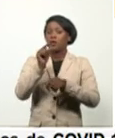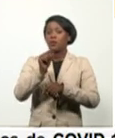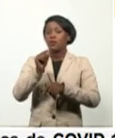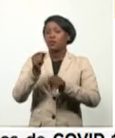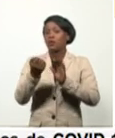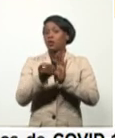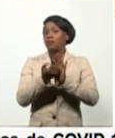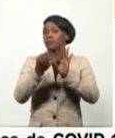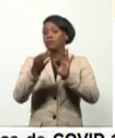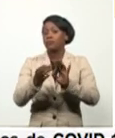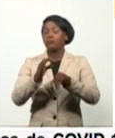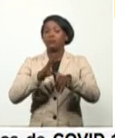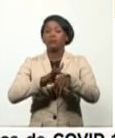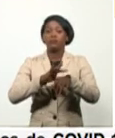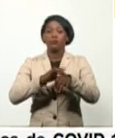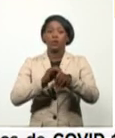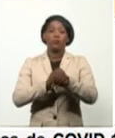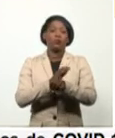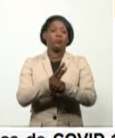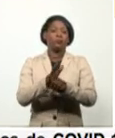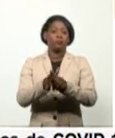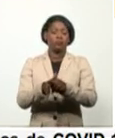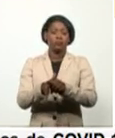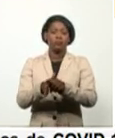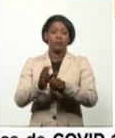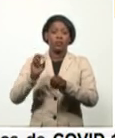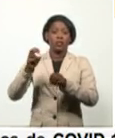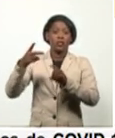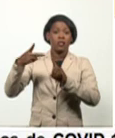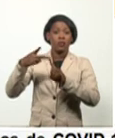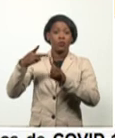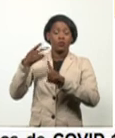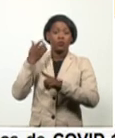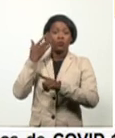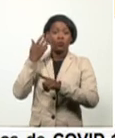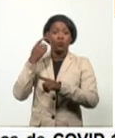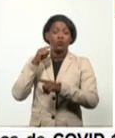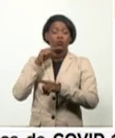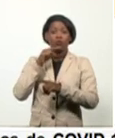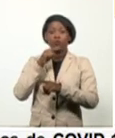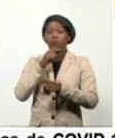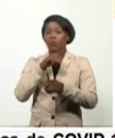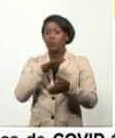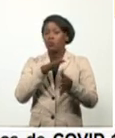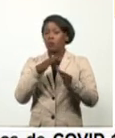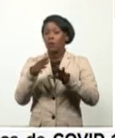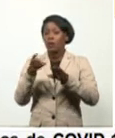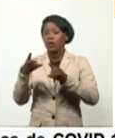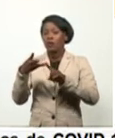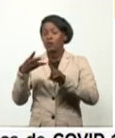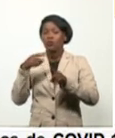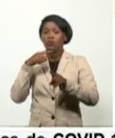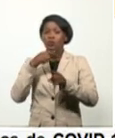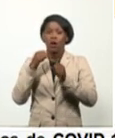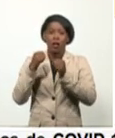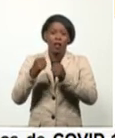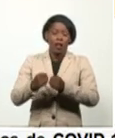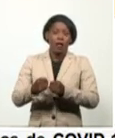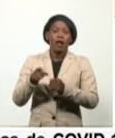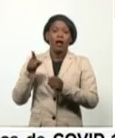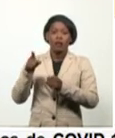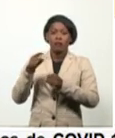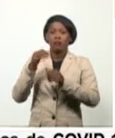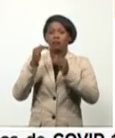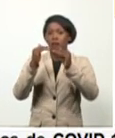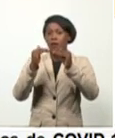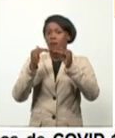confirmados. Le sigue el rojo, ese medio oscuro, el otro rojo, y de ahí ya van